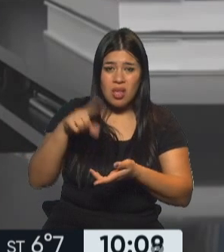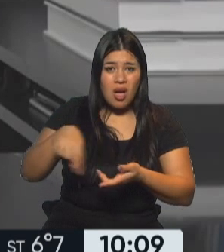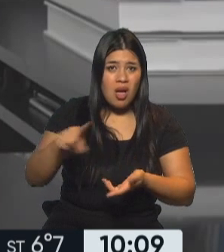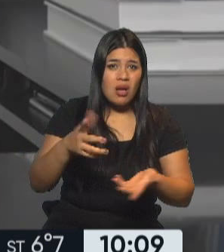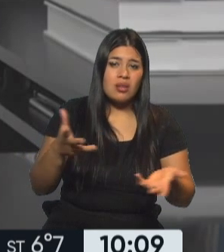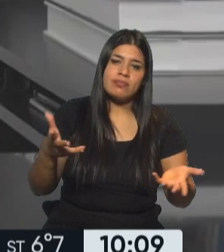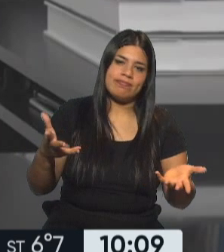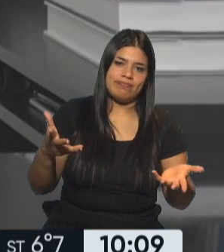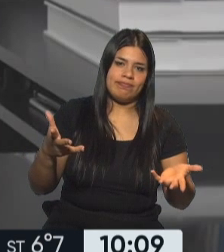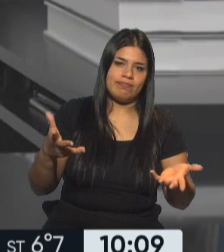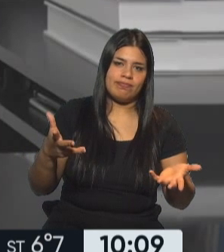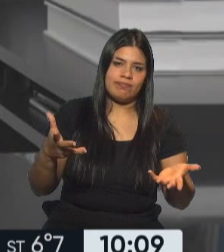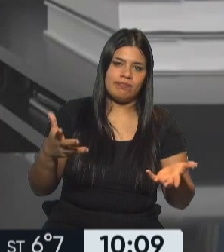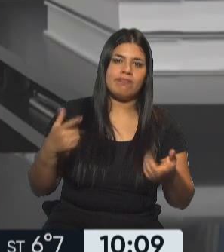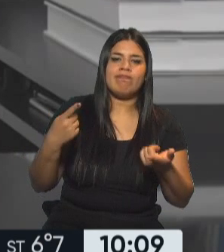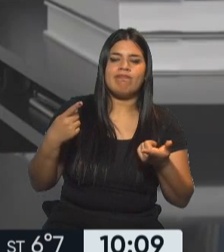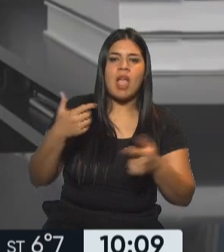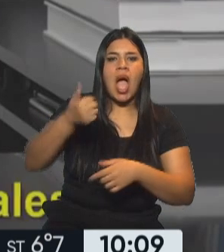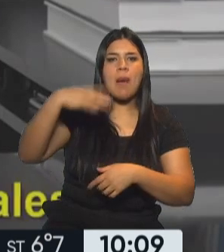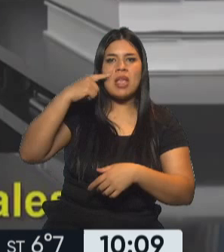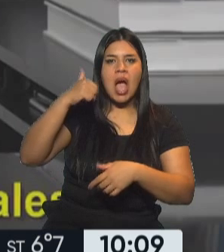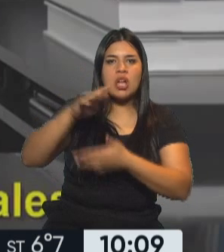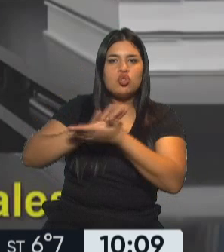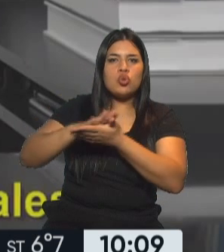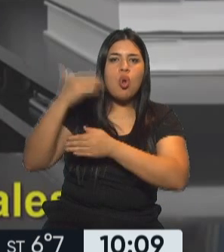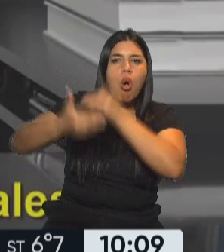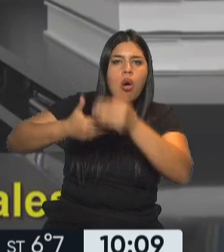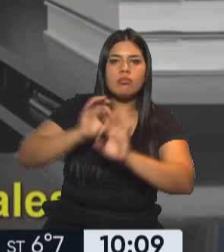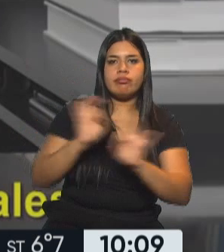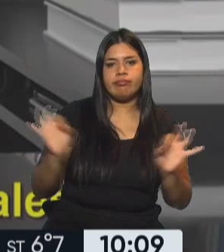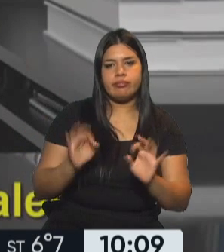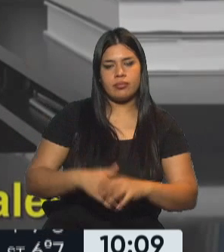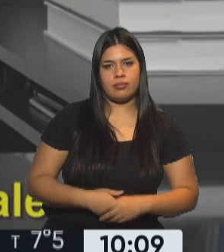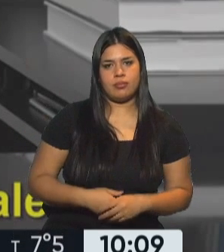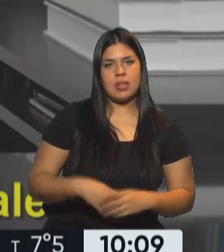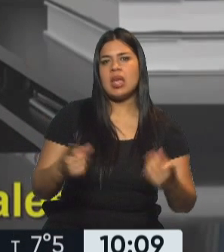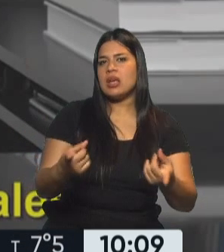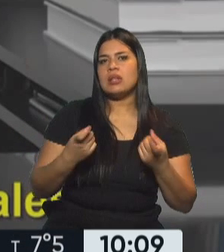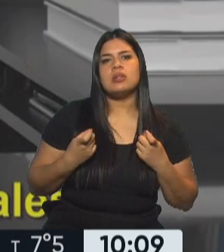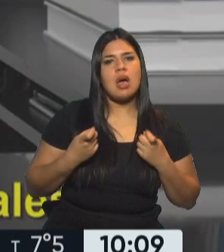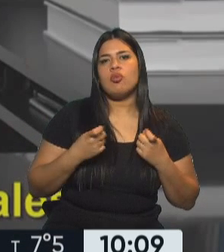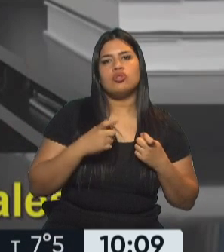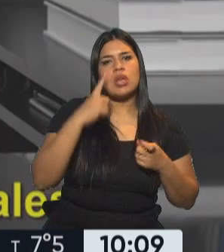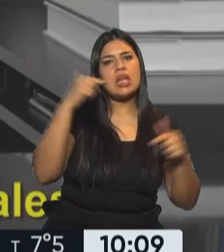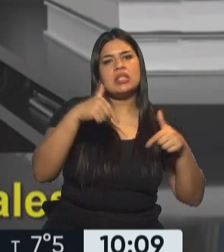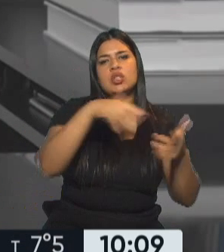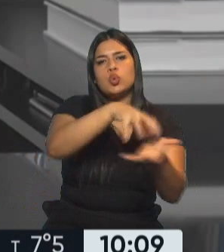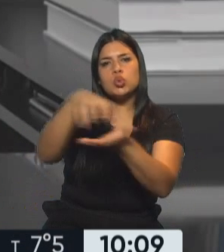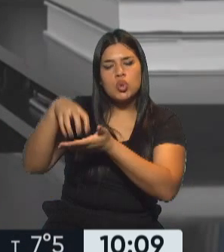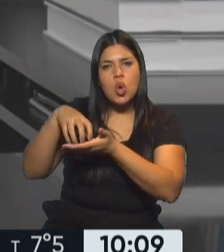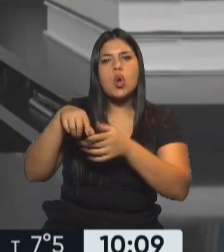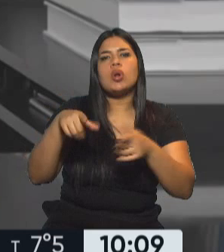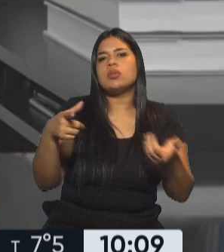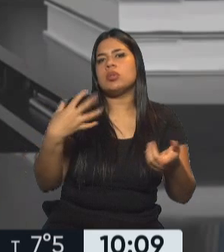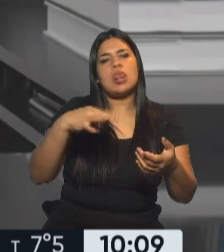que nada avance. Necesitamos que los mecanismos institucionales se activen con urgencia